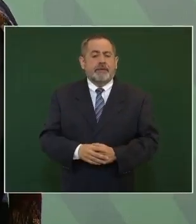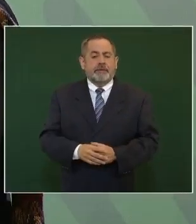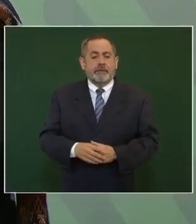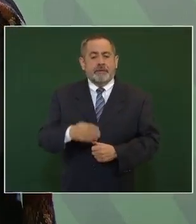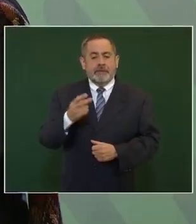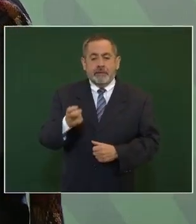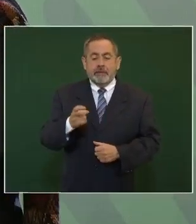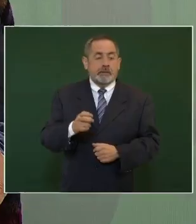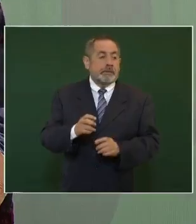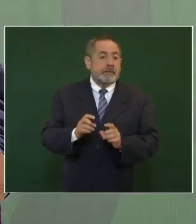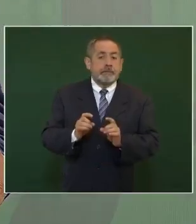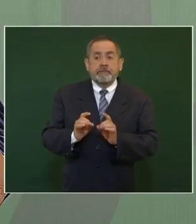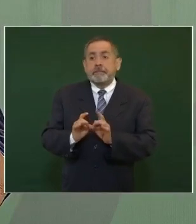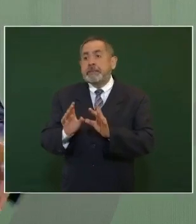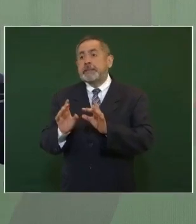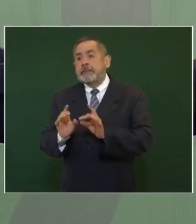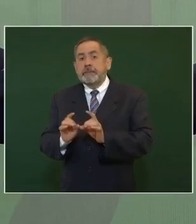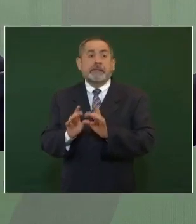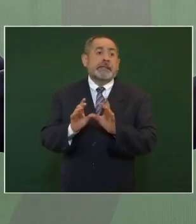las circunstancias.